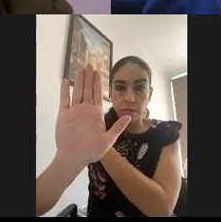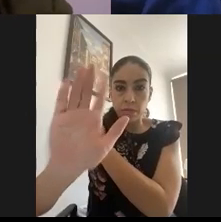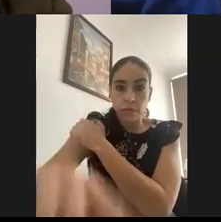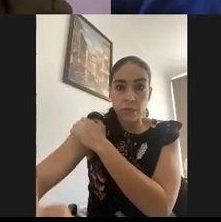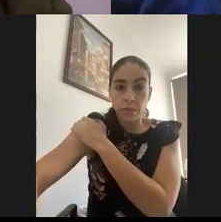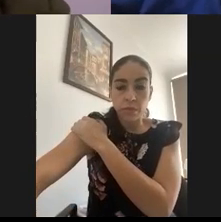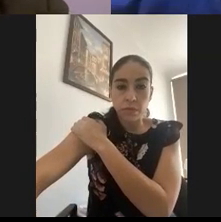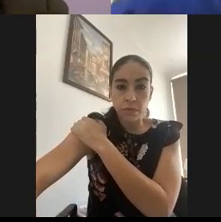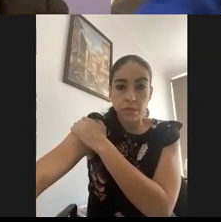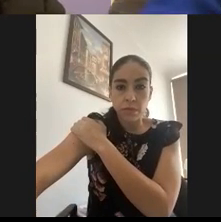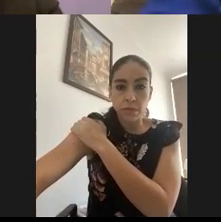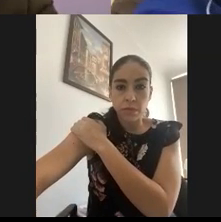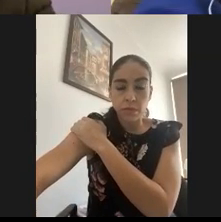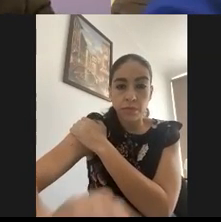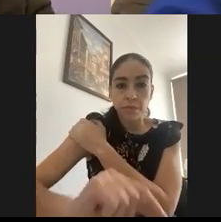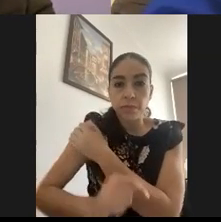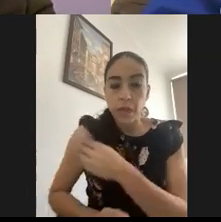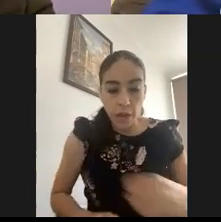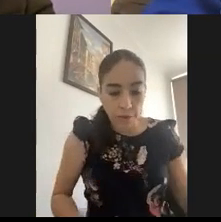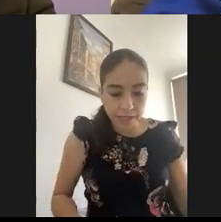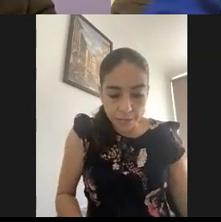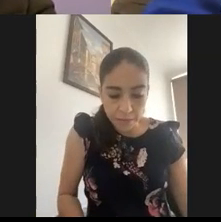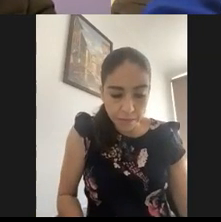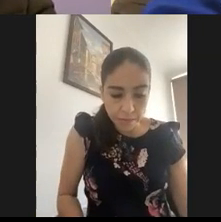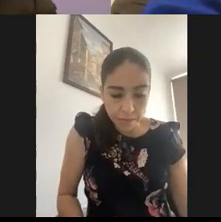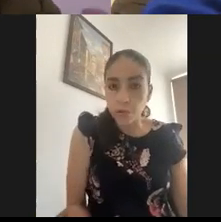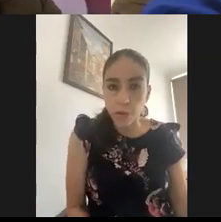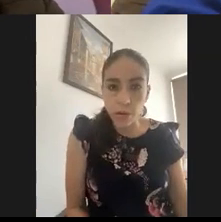Gracias, doctor. Betty, Gustavo. Pues,